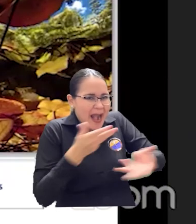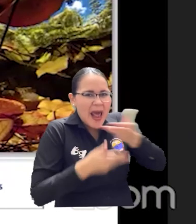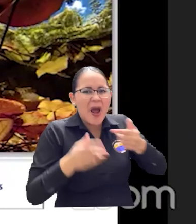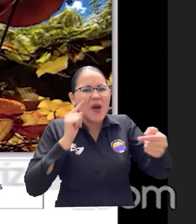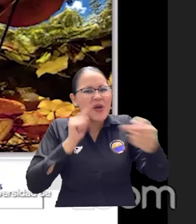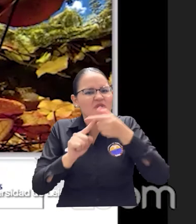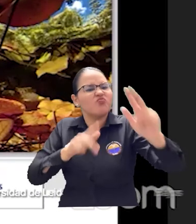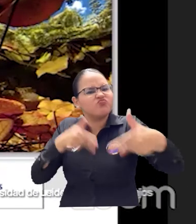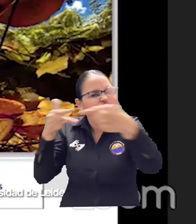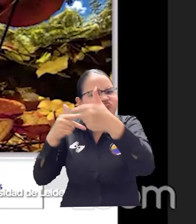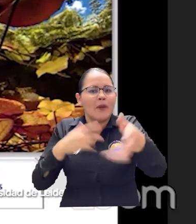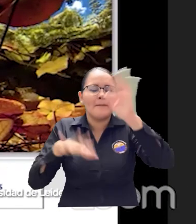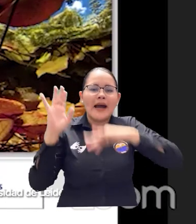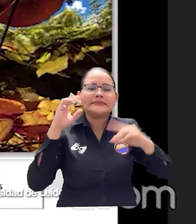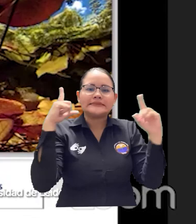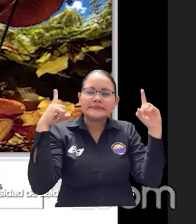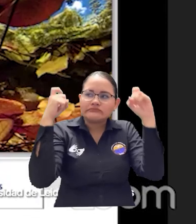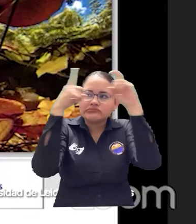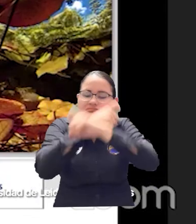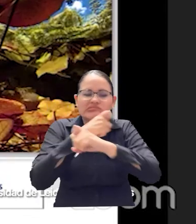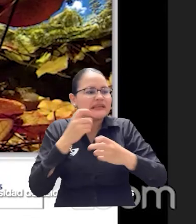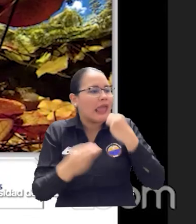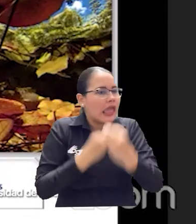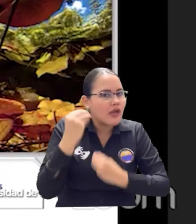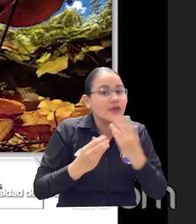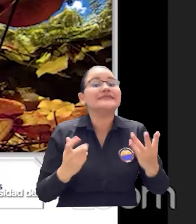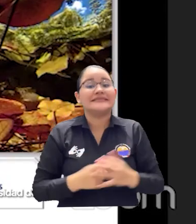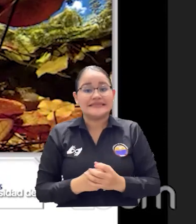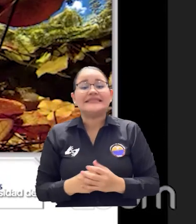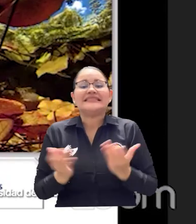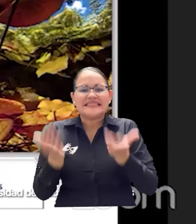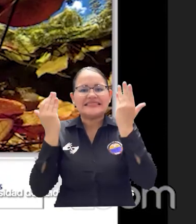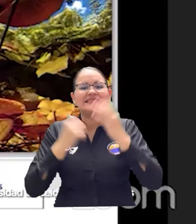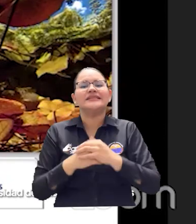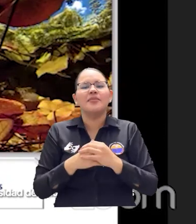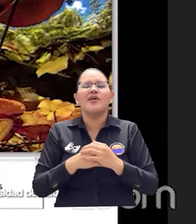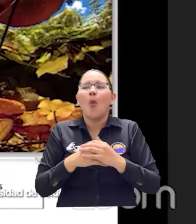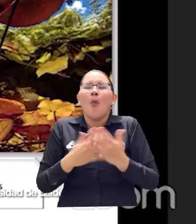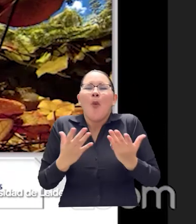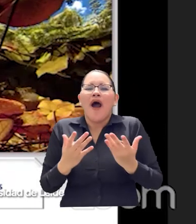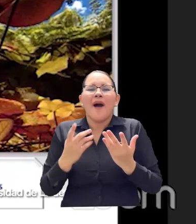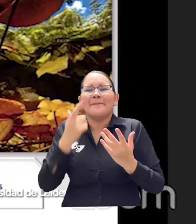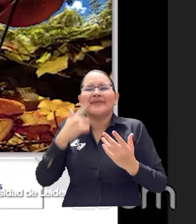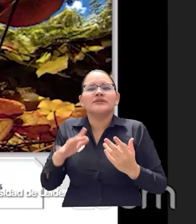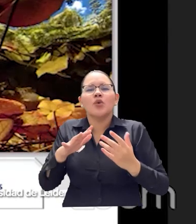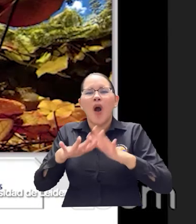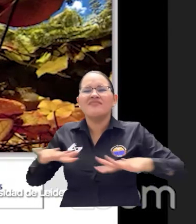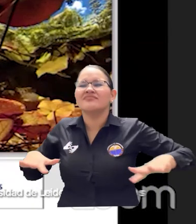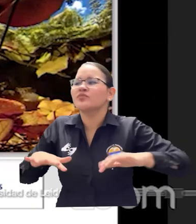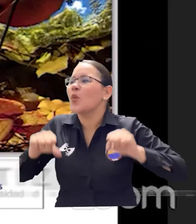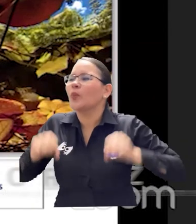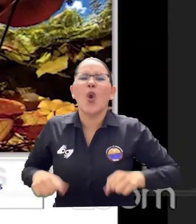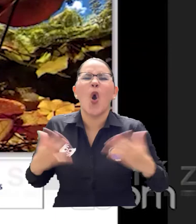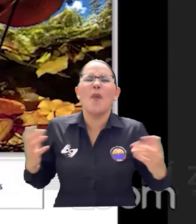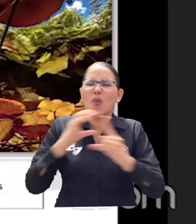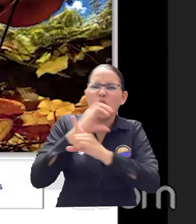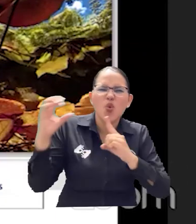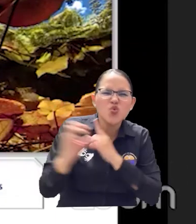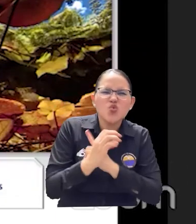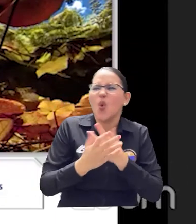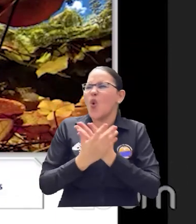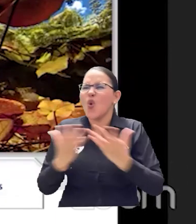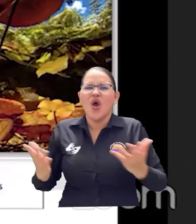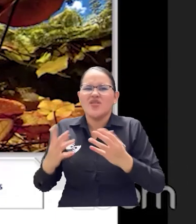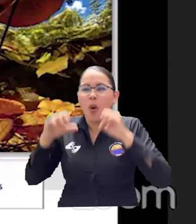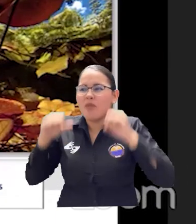acción, de construcción de alternativas, desde esto que yo llamo territorios intangibles, como son la educación, la interculturalidad y